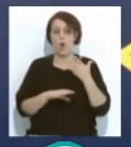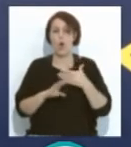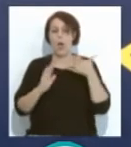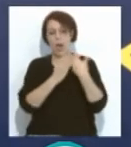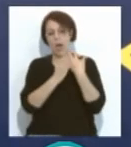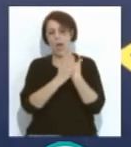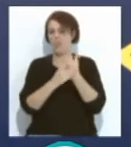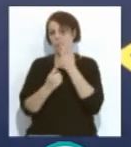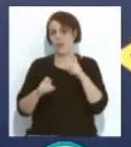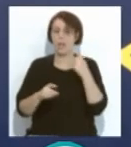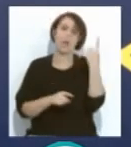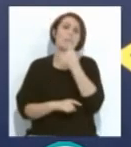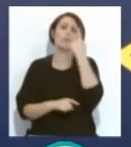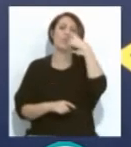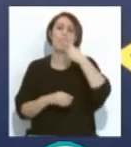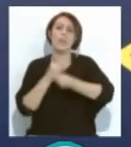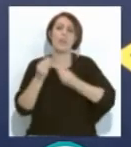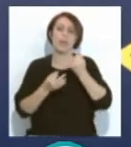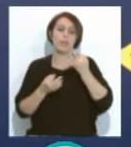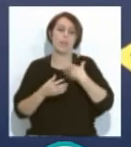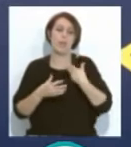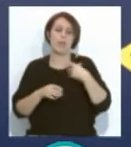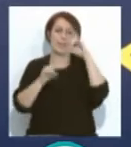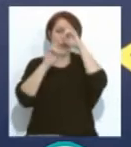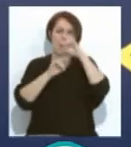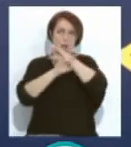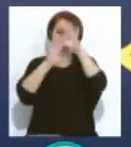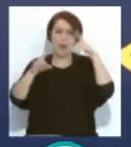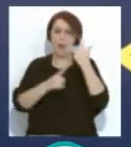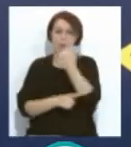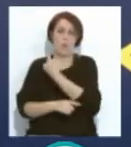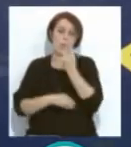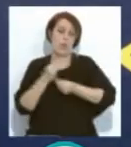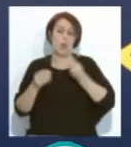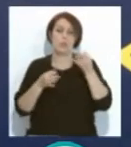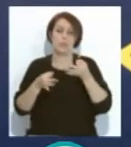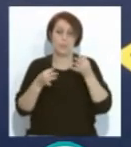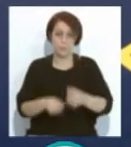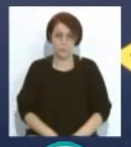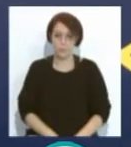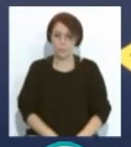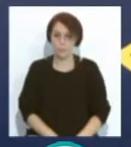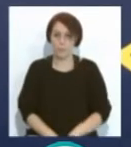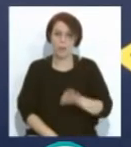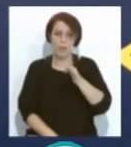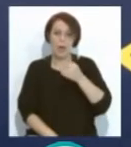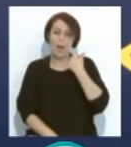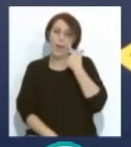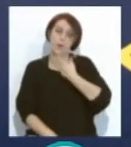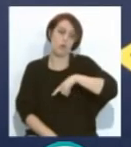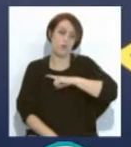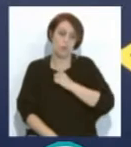él tiene sus ideas claras y nosotros los entendemos, así que hacerlo de siempre. Hola. Sí, la verdad que, a ver, nosotros